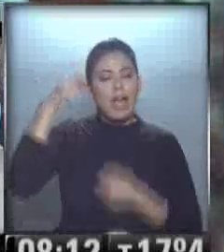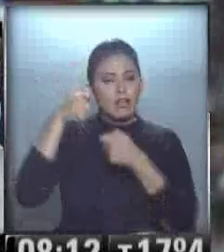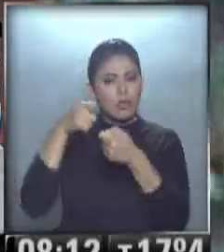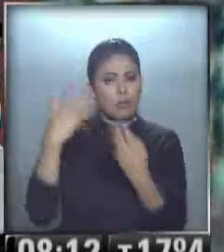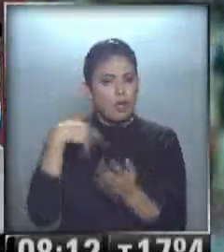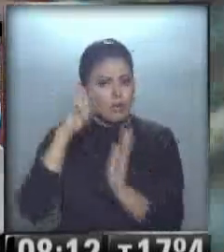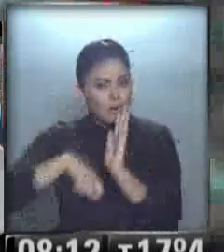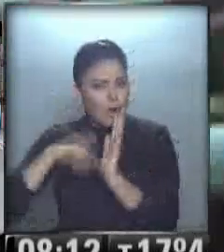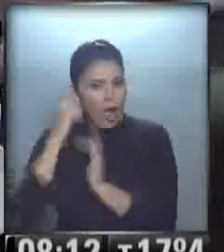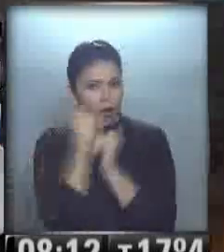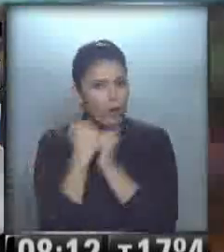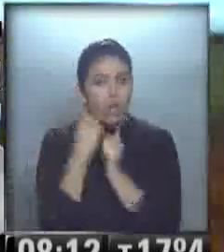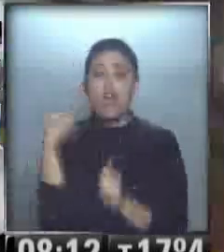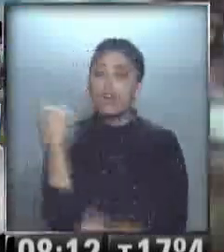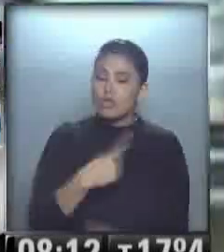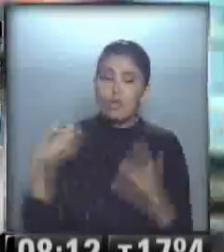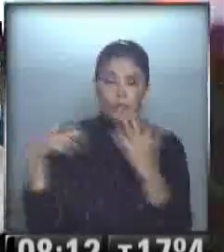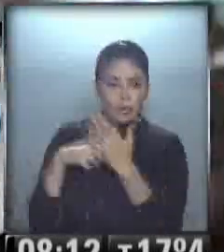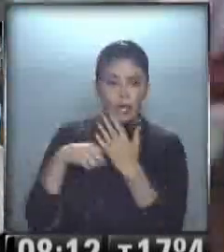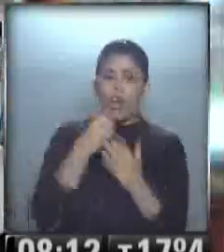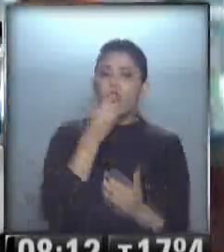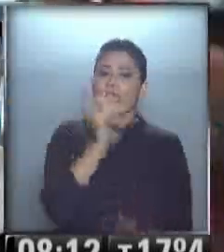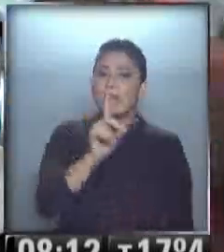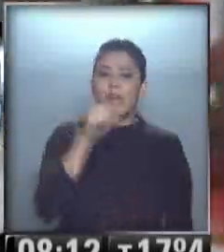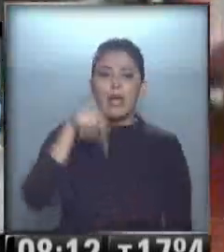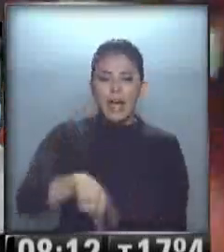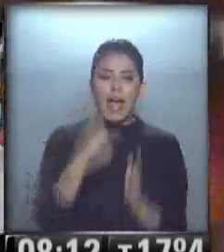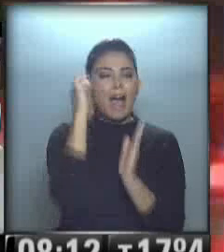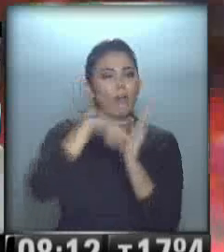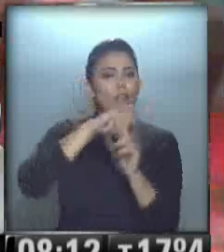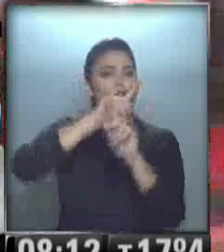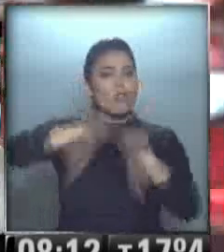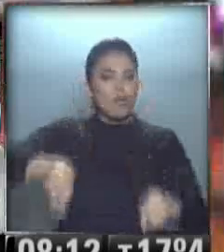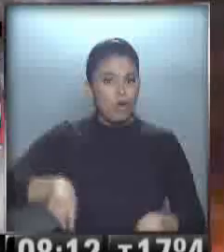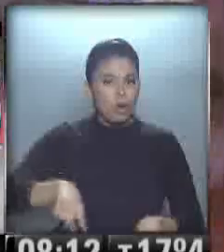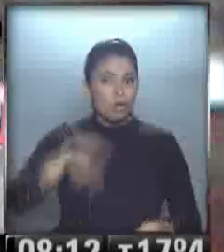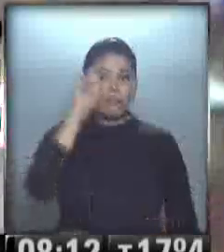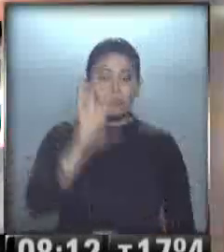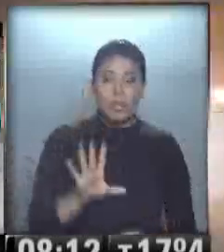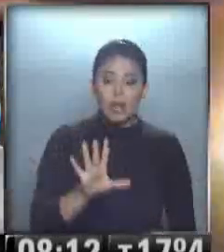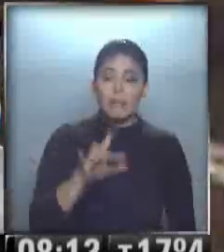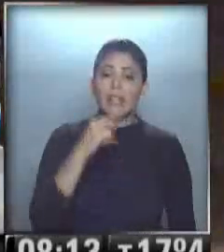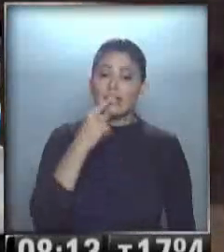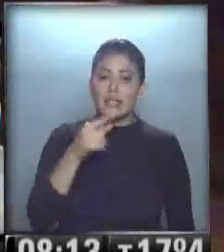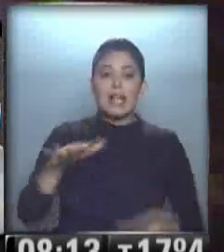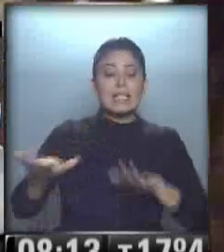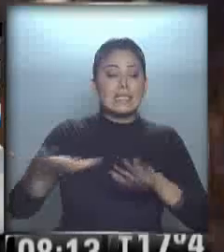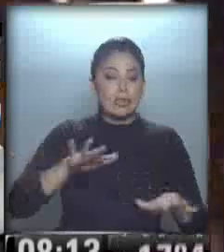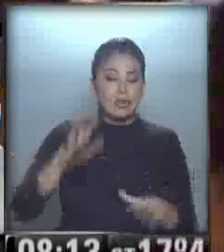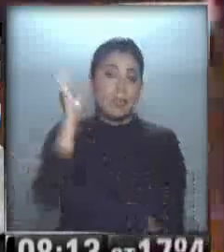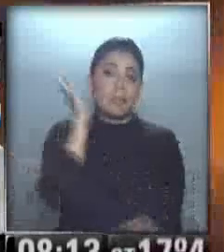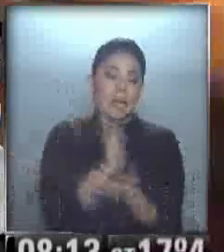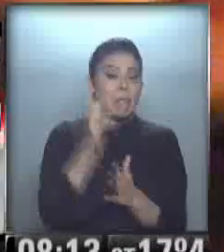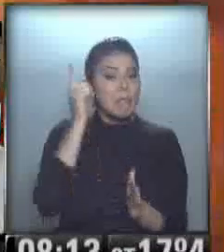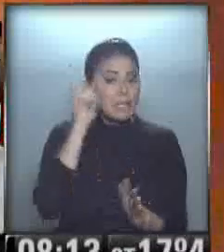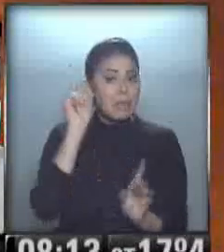doctor García, nosotros no somos los que declaramos la nulidad del acuerdo, sino que simplemente en el marco de la causa penal consideramos